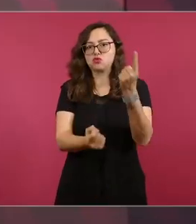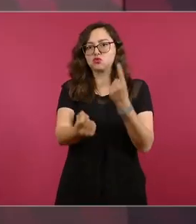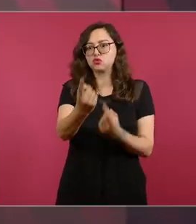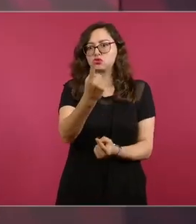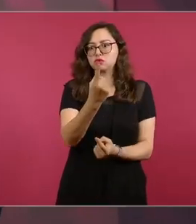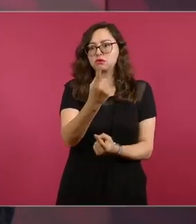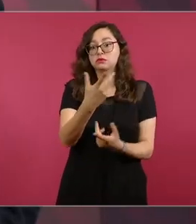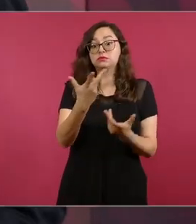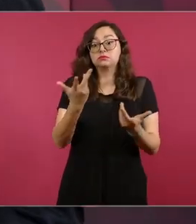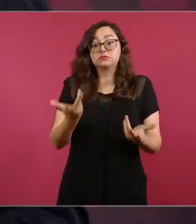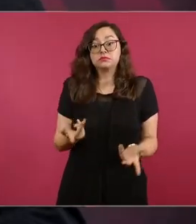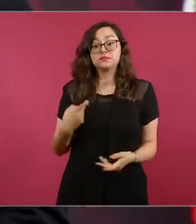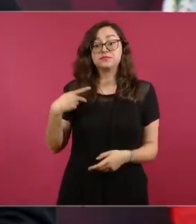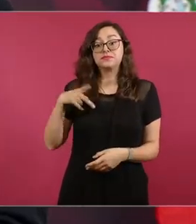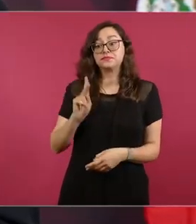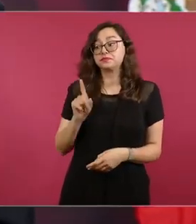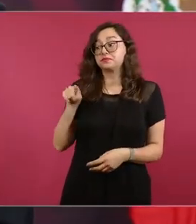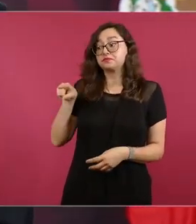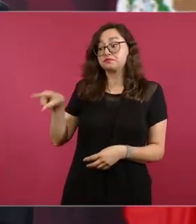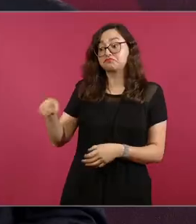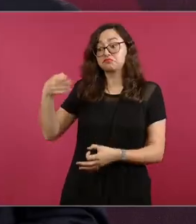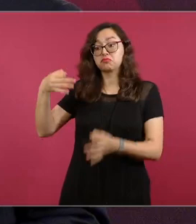alegando que fueron torturados,